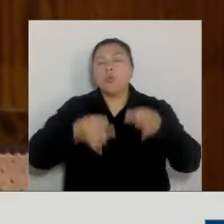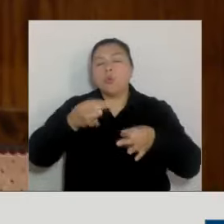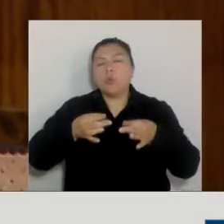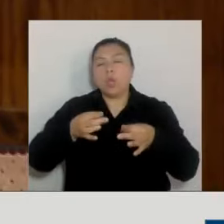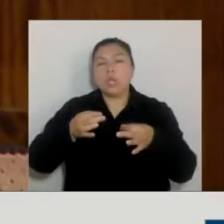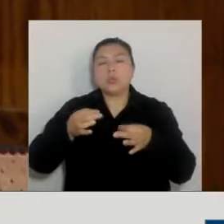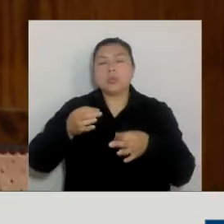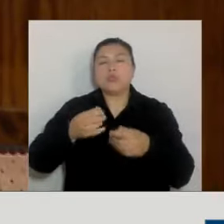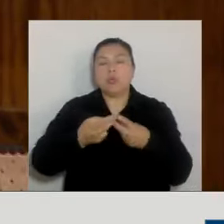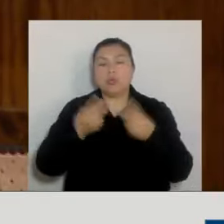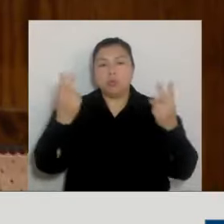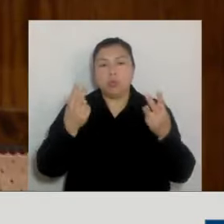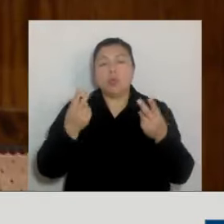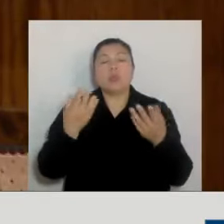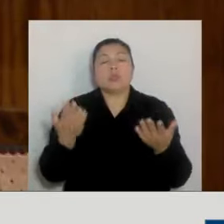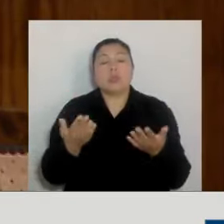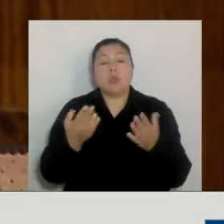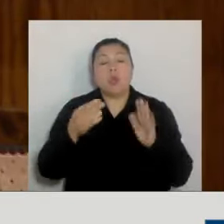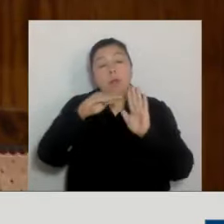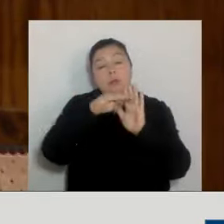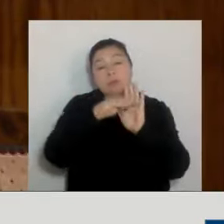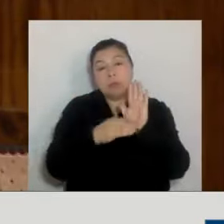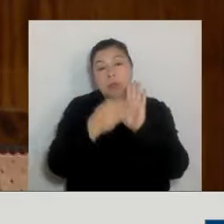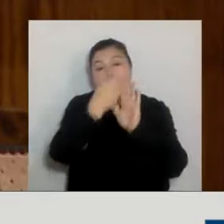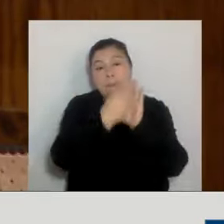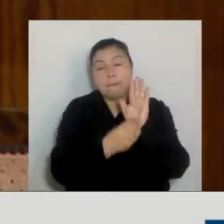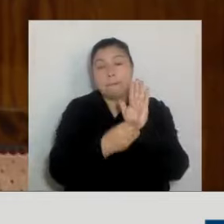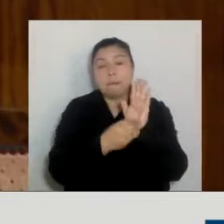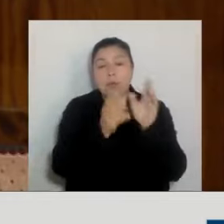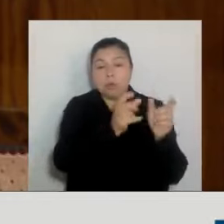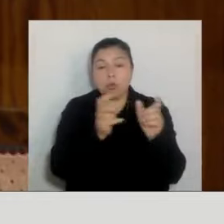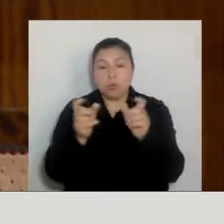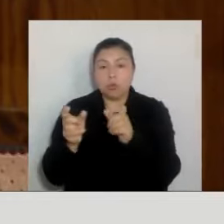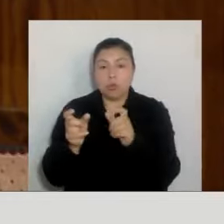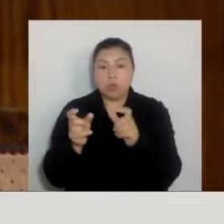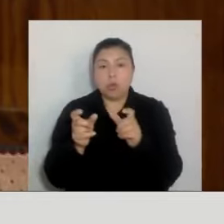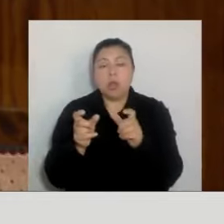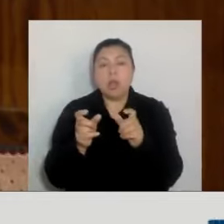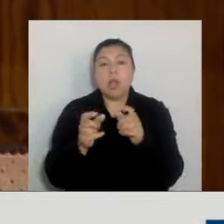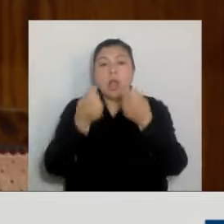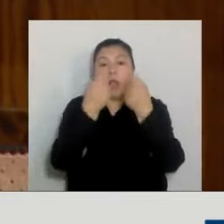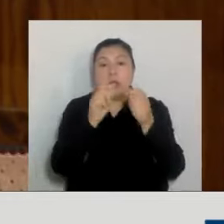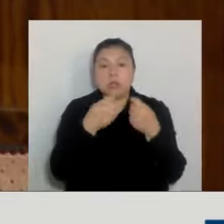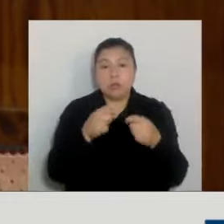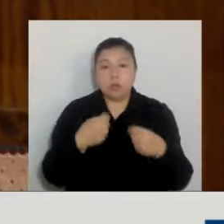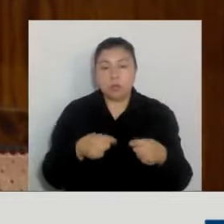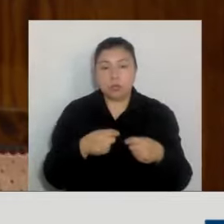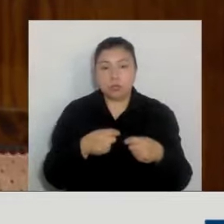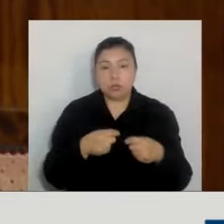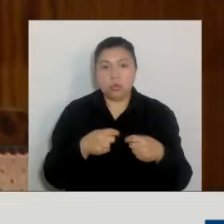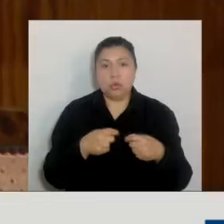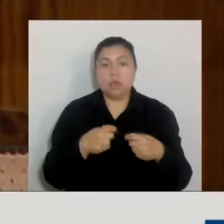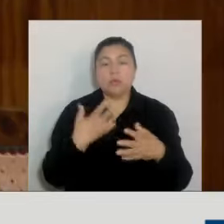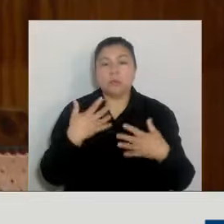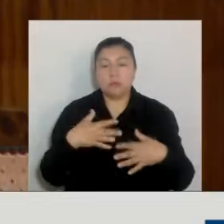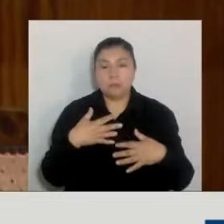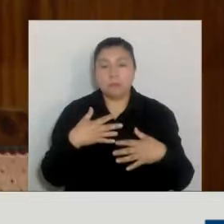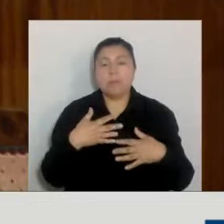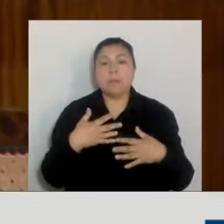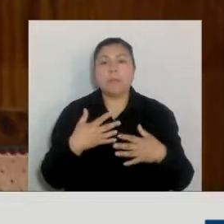recomendación que permitirán darle seguimiento a Las evaluaciones en lo referido a sus efectos